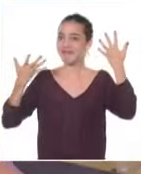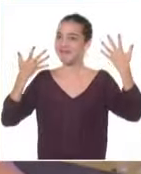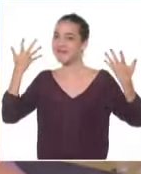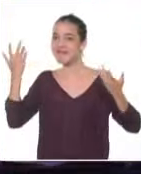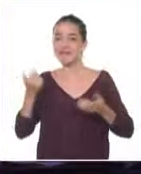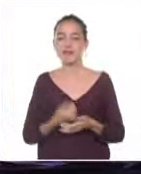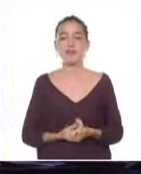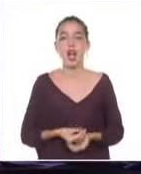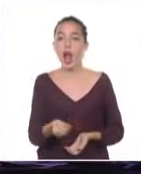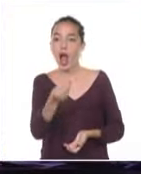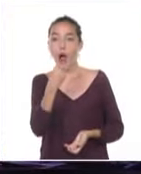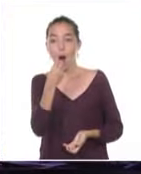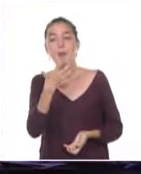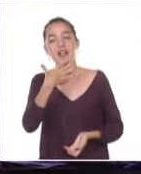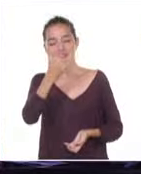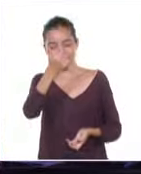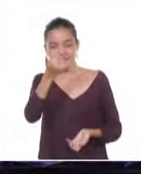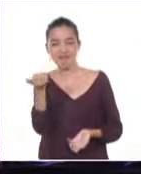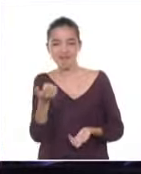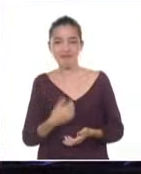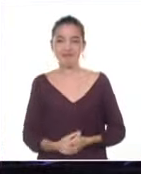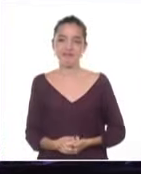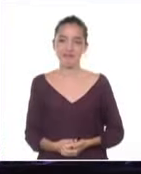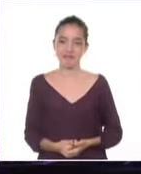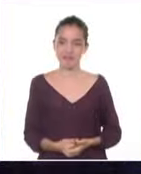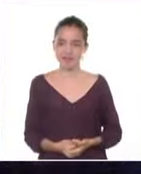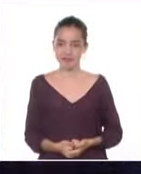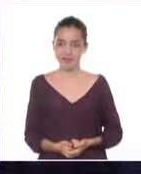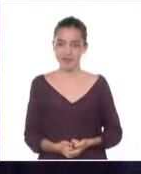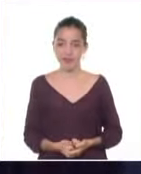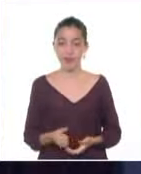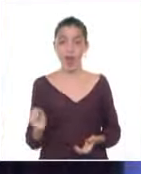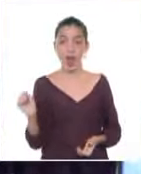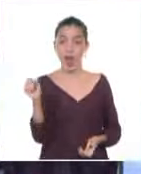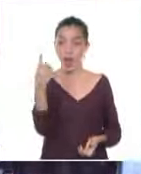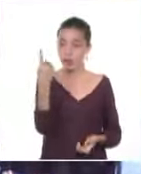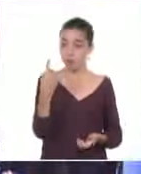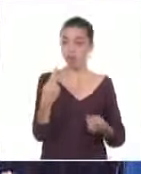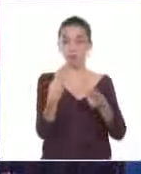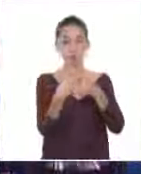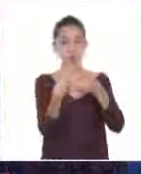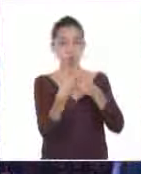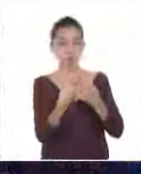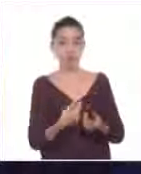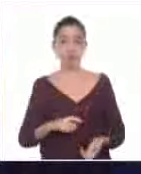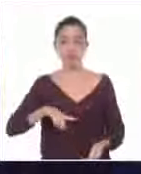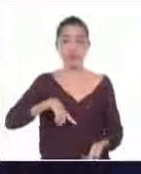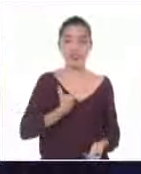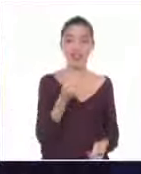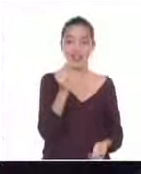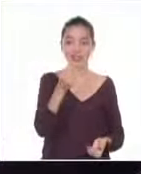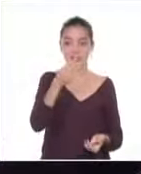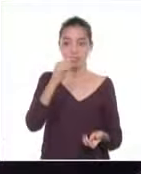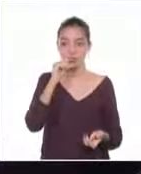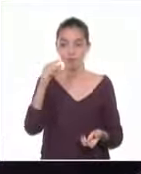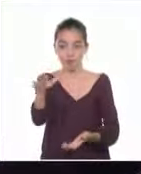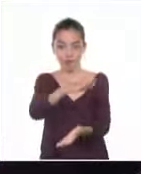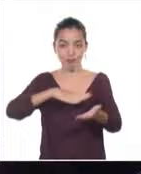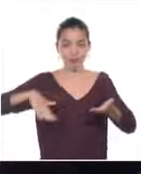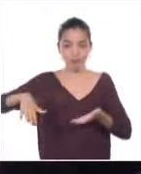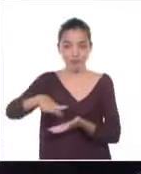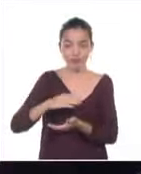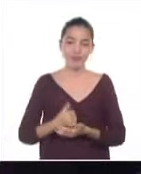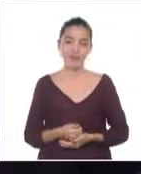gastronómicas, todo muy bien. Es la primera edición de Arte Barrios, una propuesta que se suma al cierre del verano y que defiende la